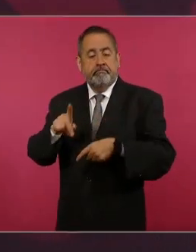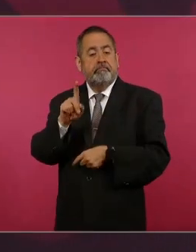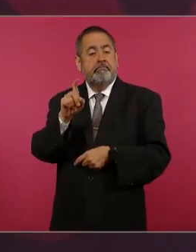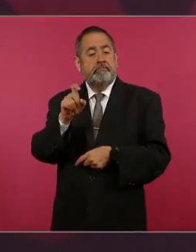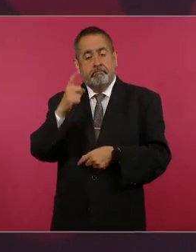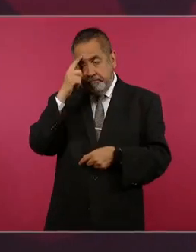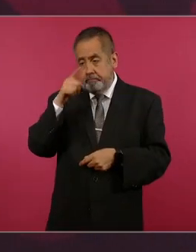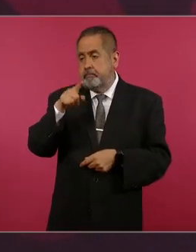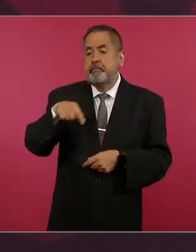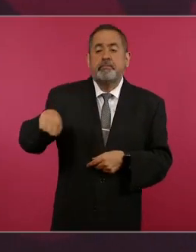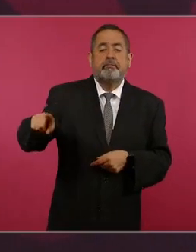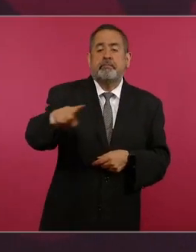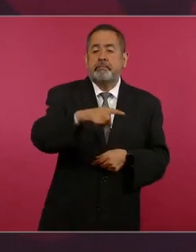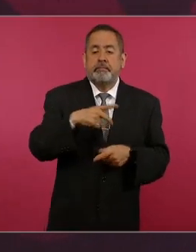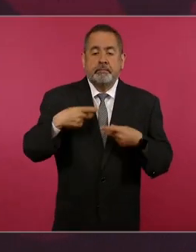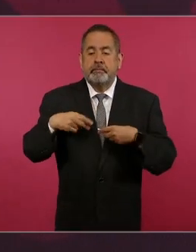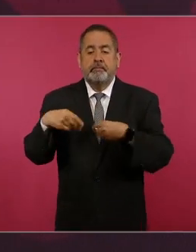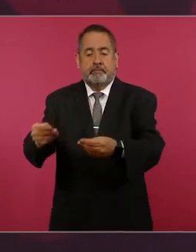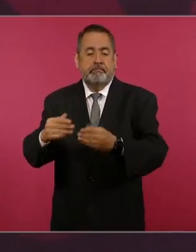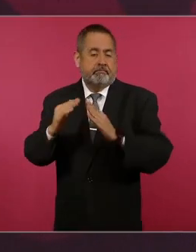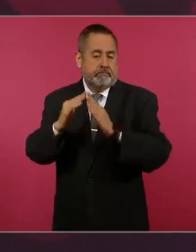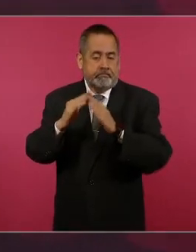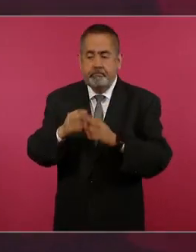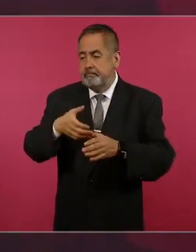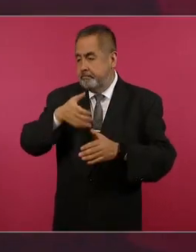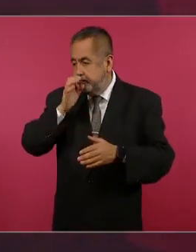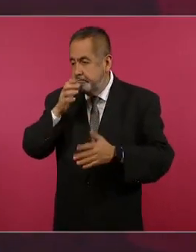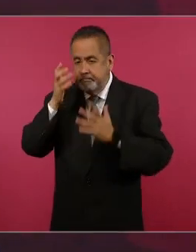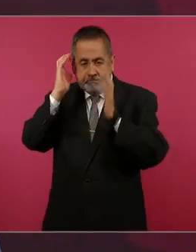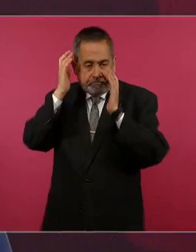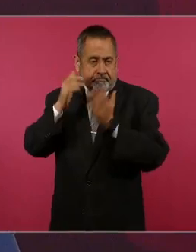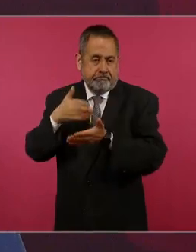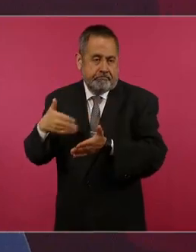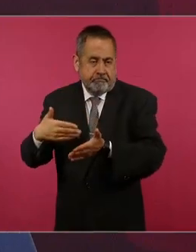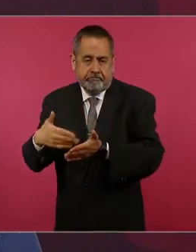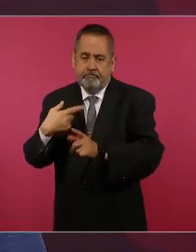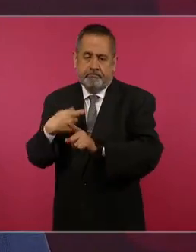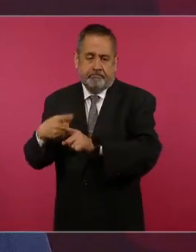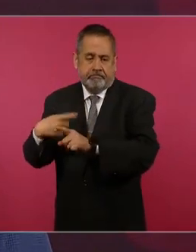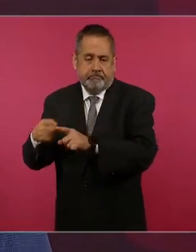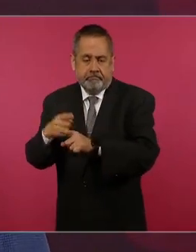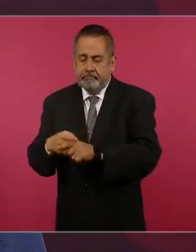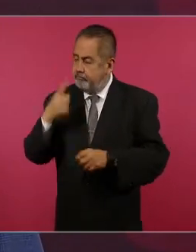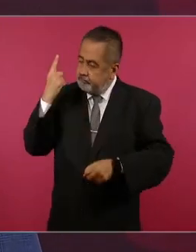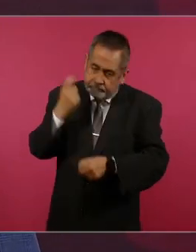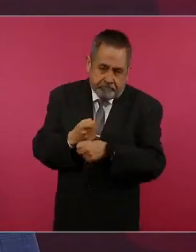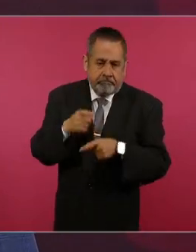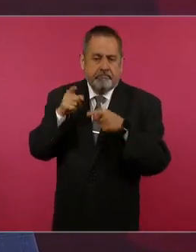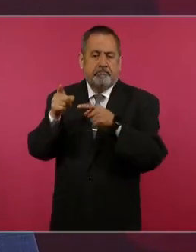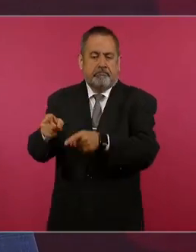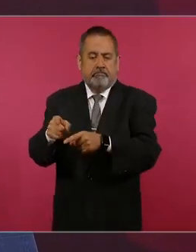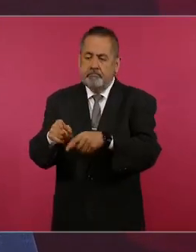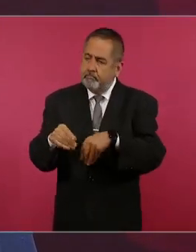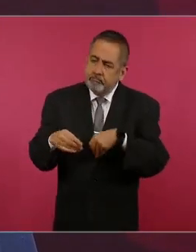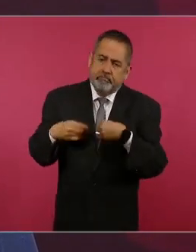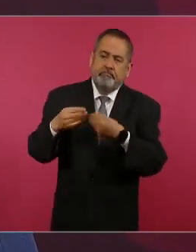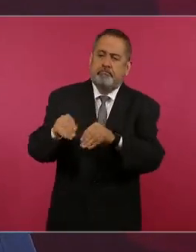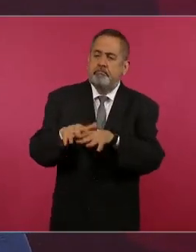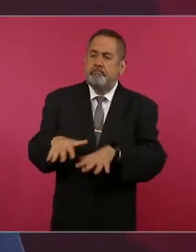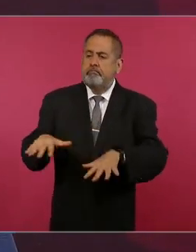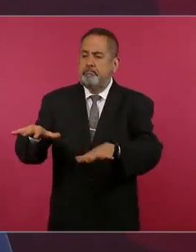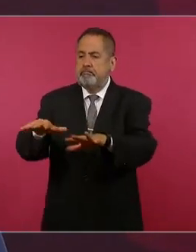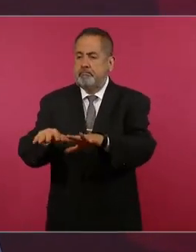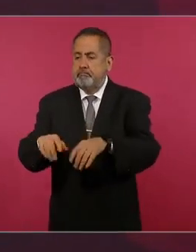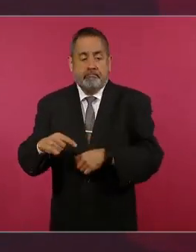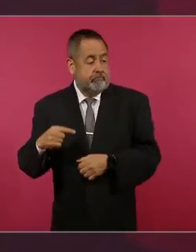doméstica, la que consume la gente, más que